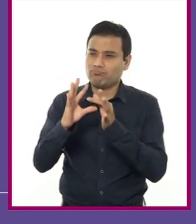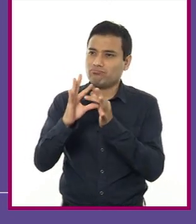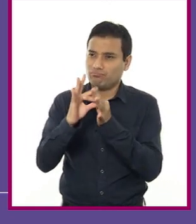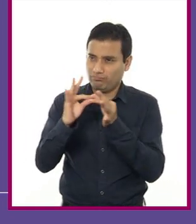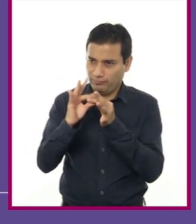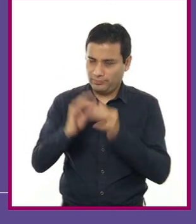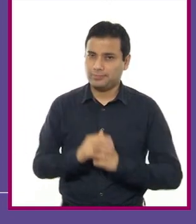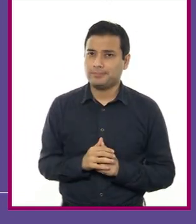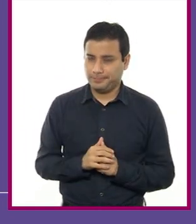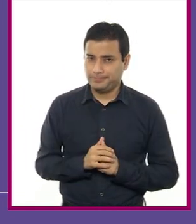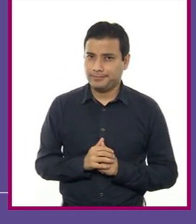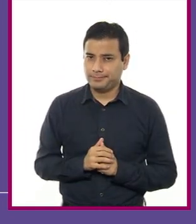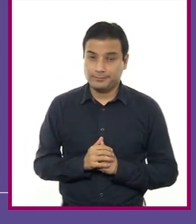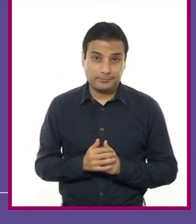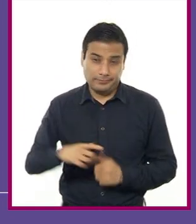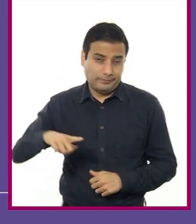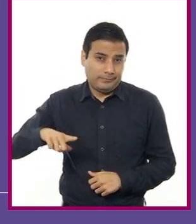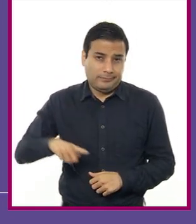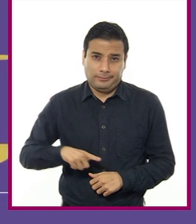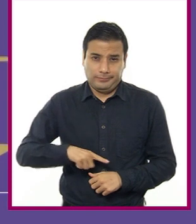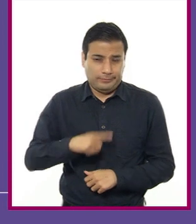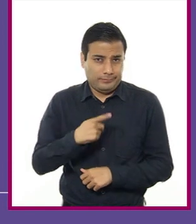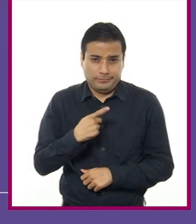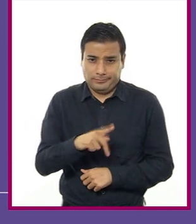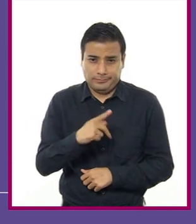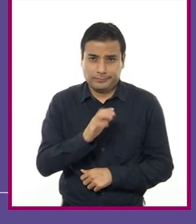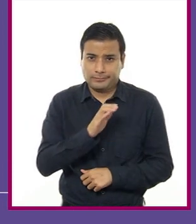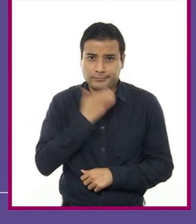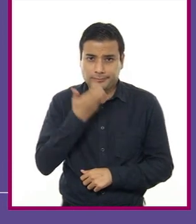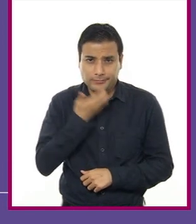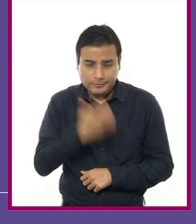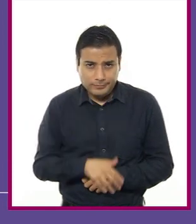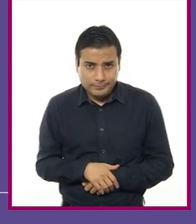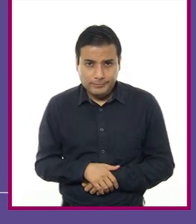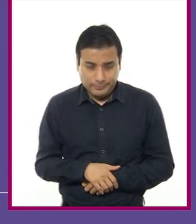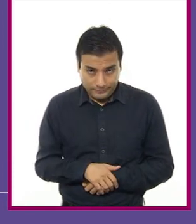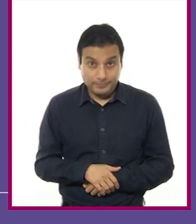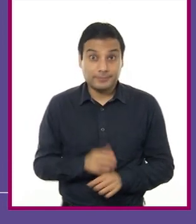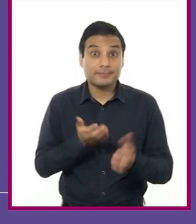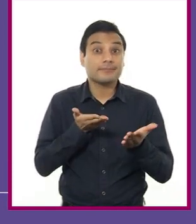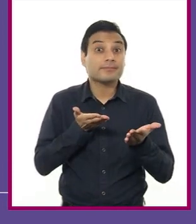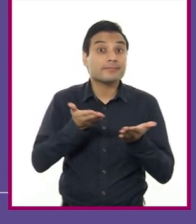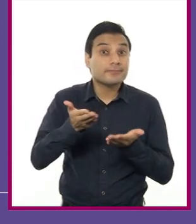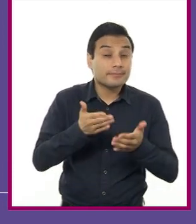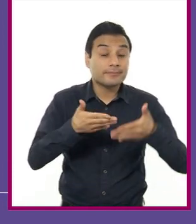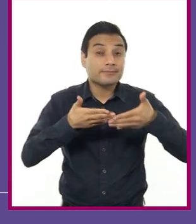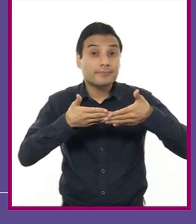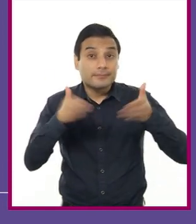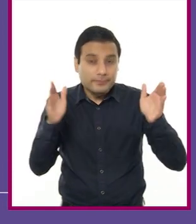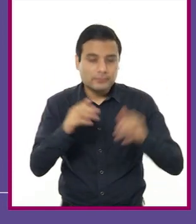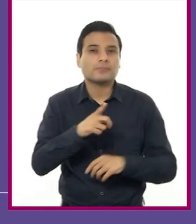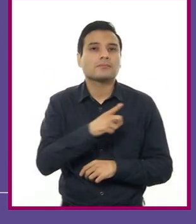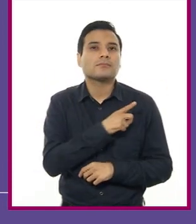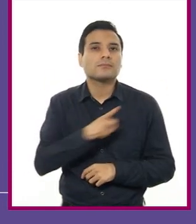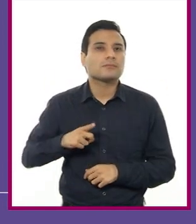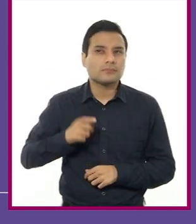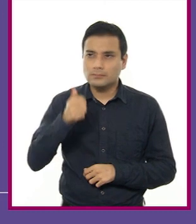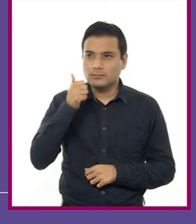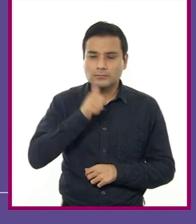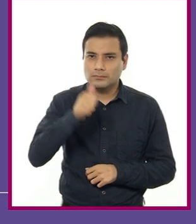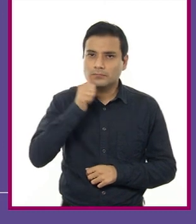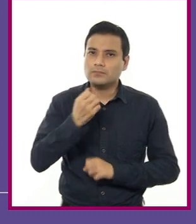estados democráticos se estipula que los poderes públicos tienen la obligación de dar cuenta a la